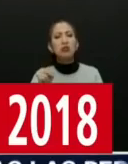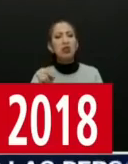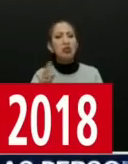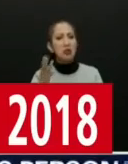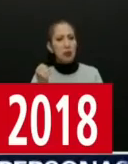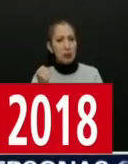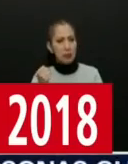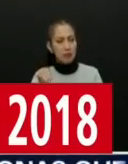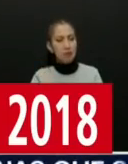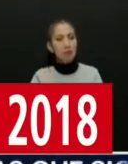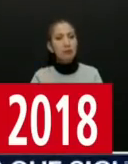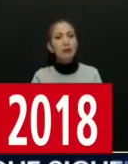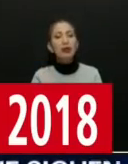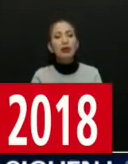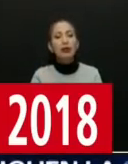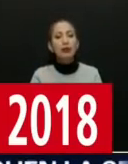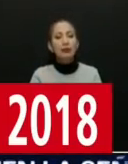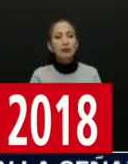1989.